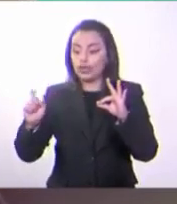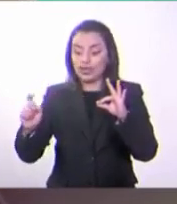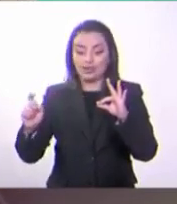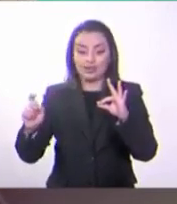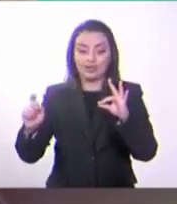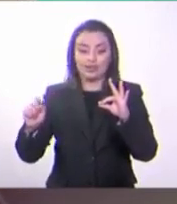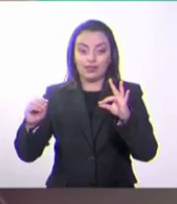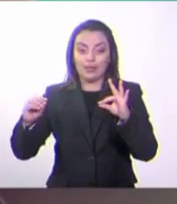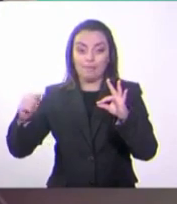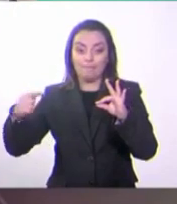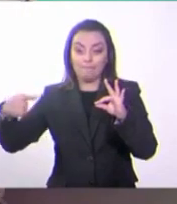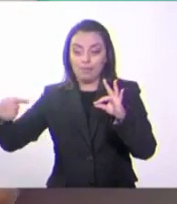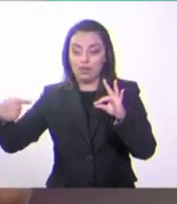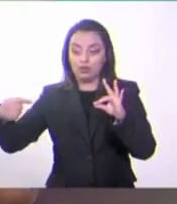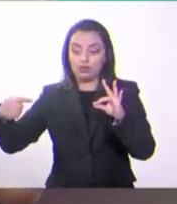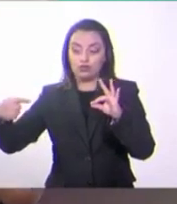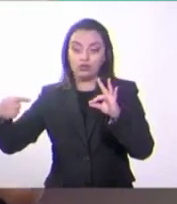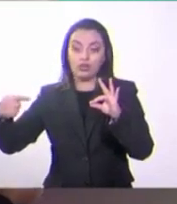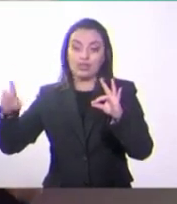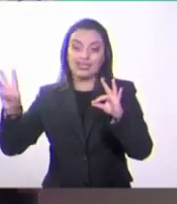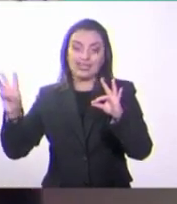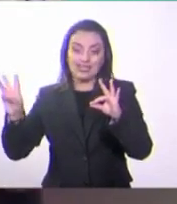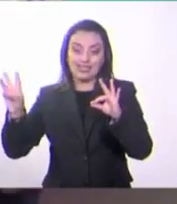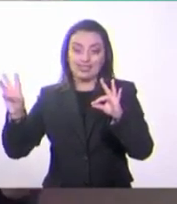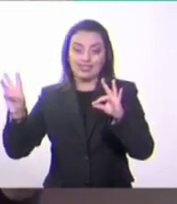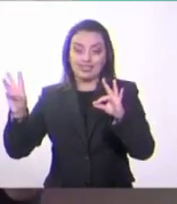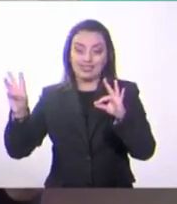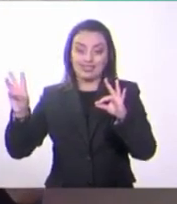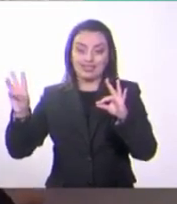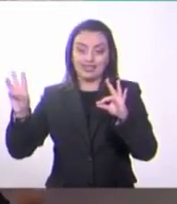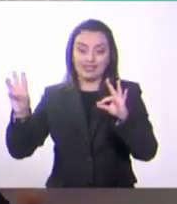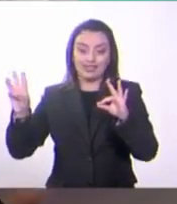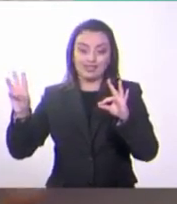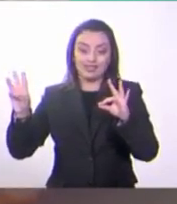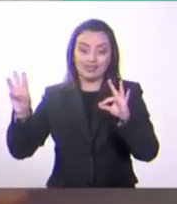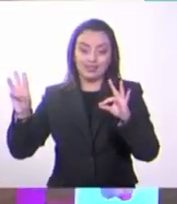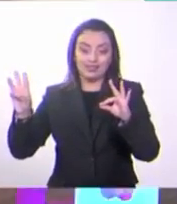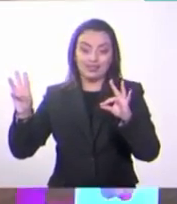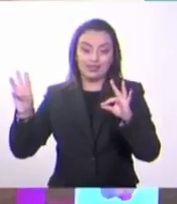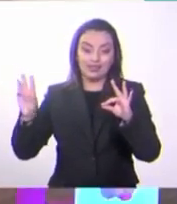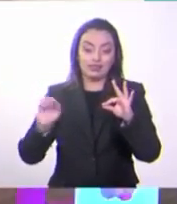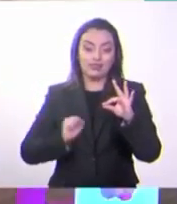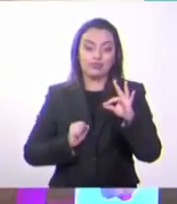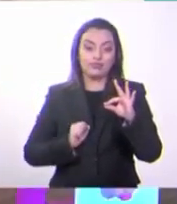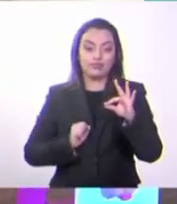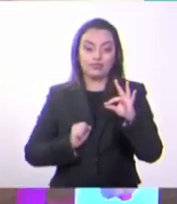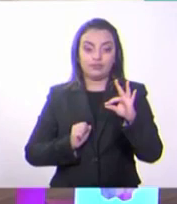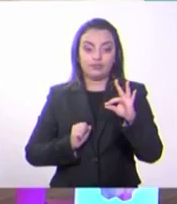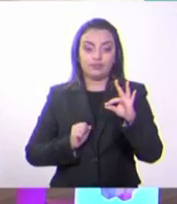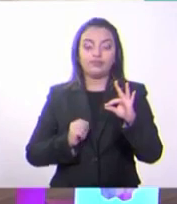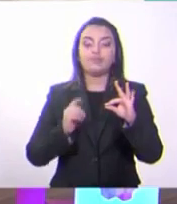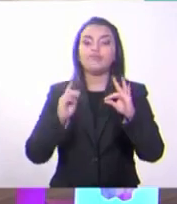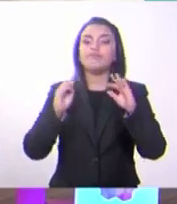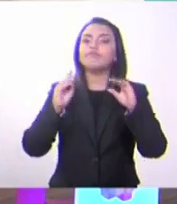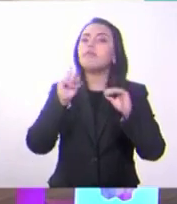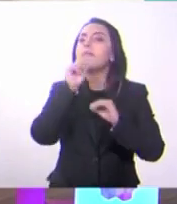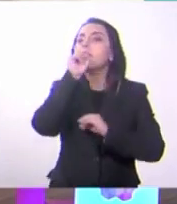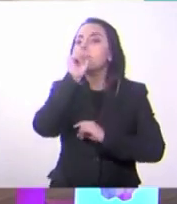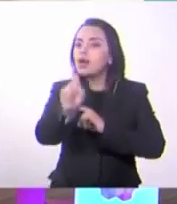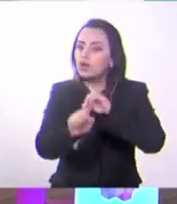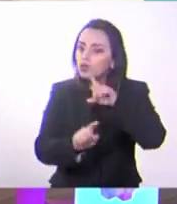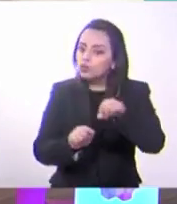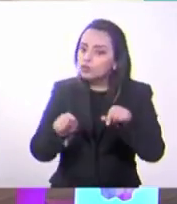menos 6. Excelente. Bueno, voy a trasladar la pregunta a los chicos que nos están